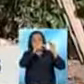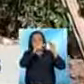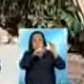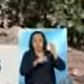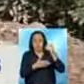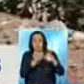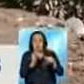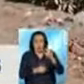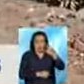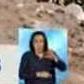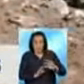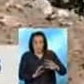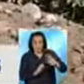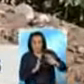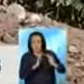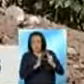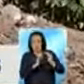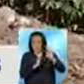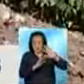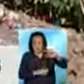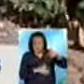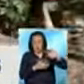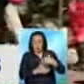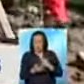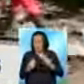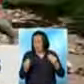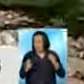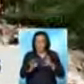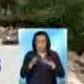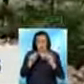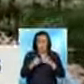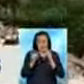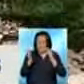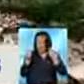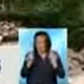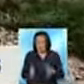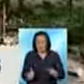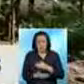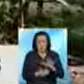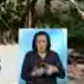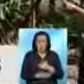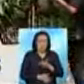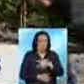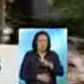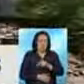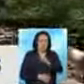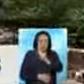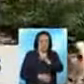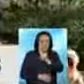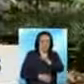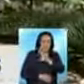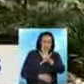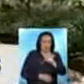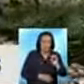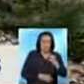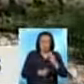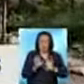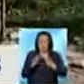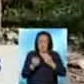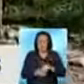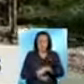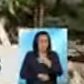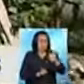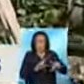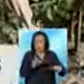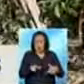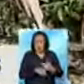tercer piso de estas viviendas. Muchas familias damnificadas, son cerca 150, es lo que nos están diciendo, y en otras